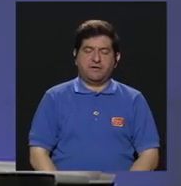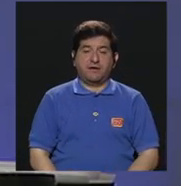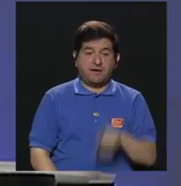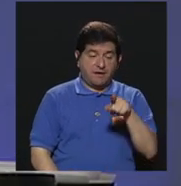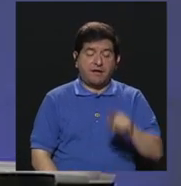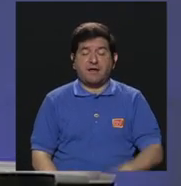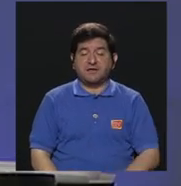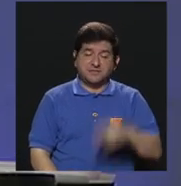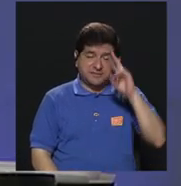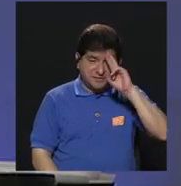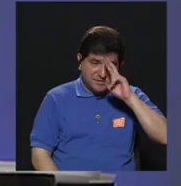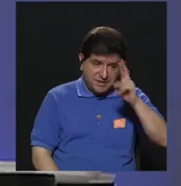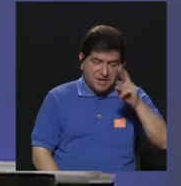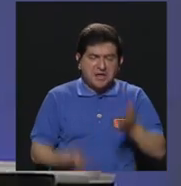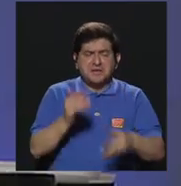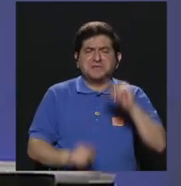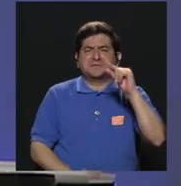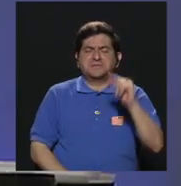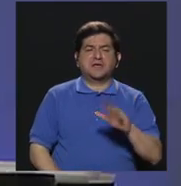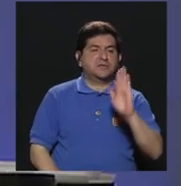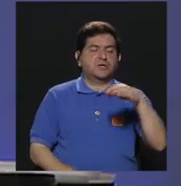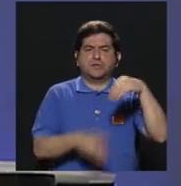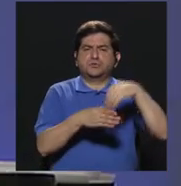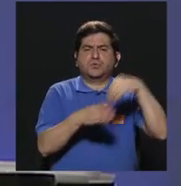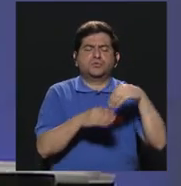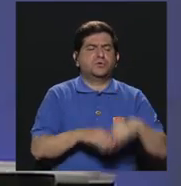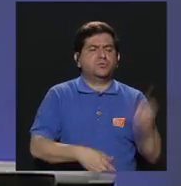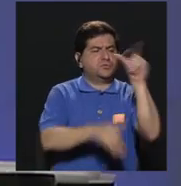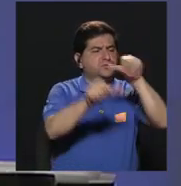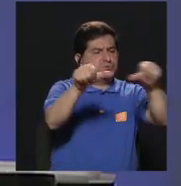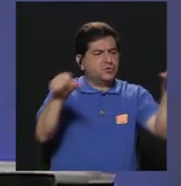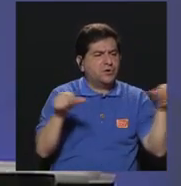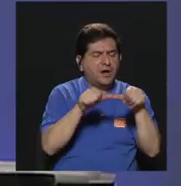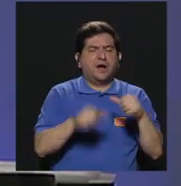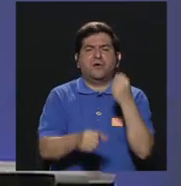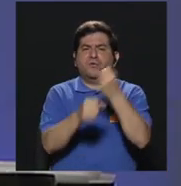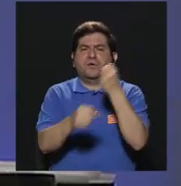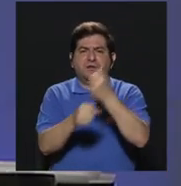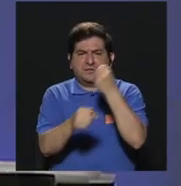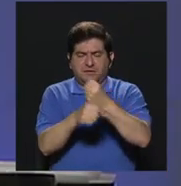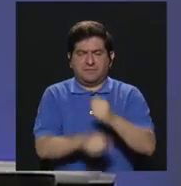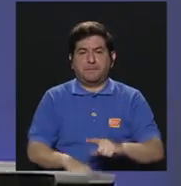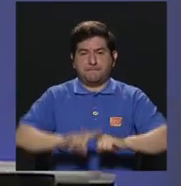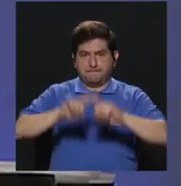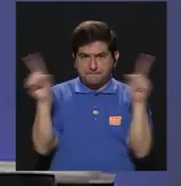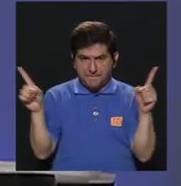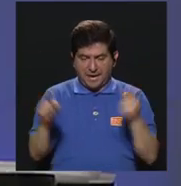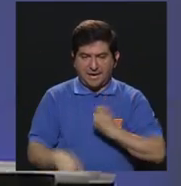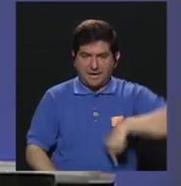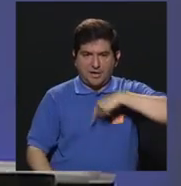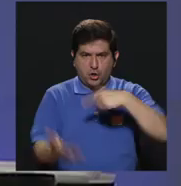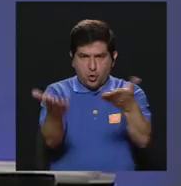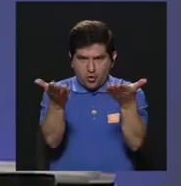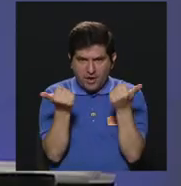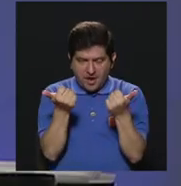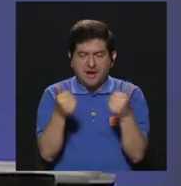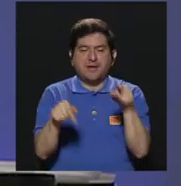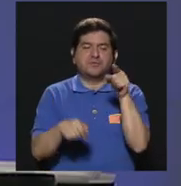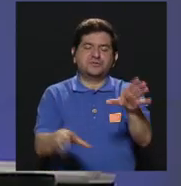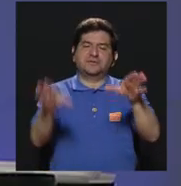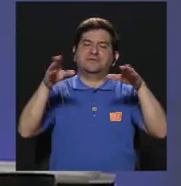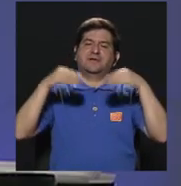reconocimiento se quede corto ante sus aportes en las aulas y en el campo de trabajo, pero queremos que lo